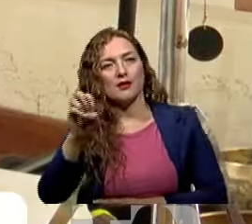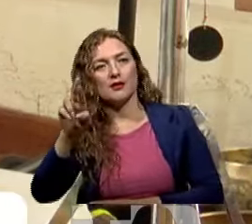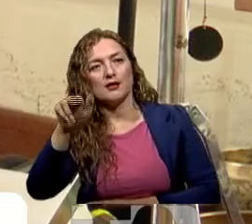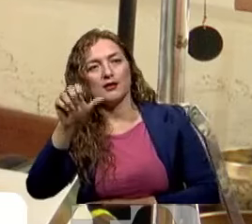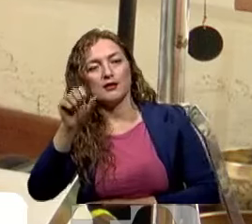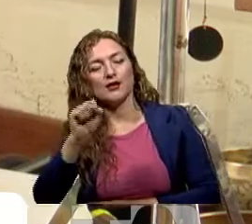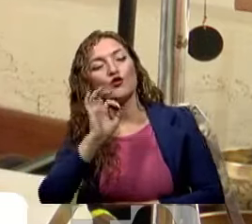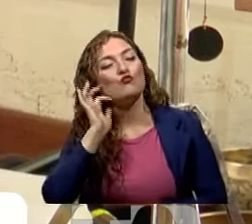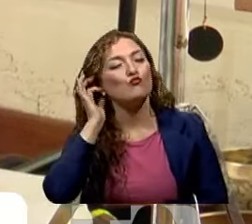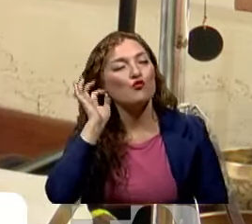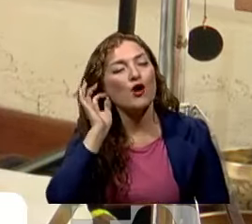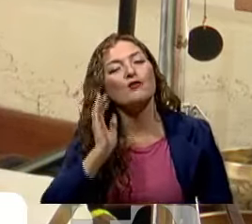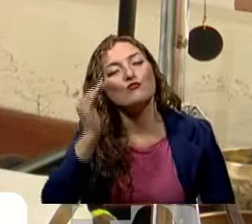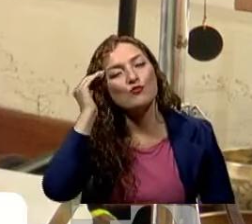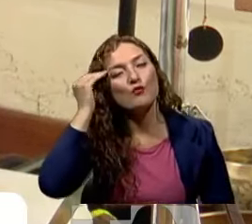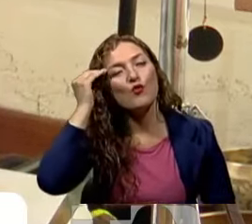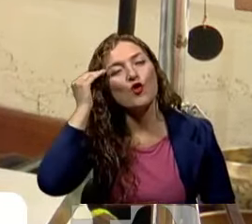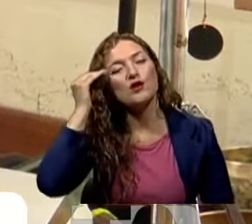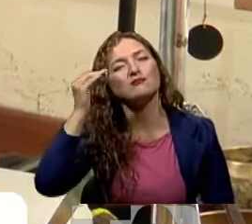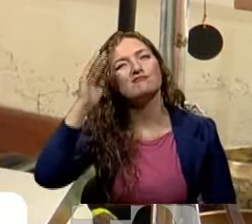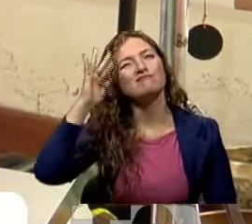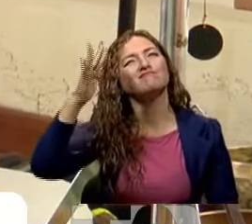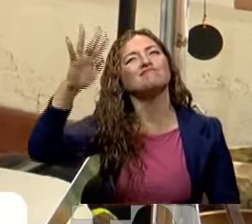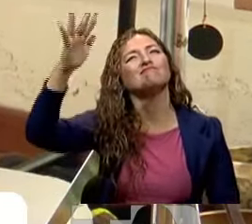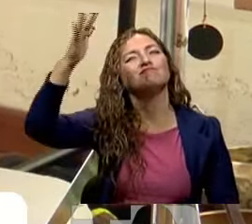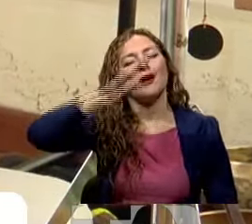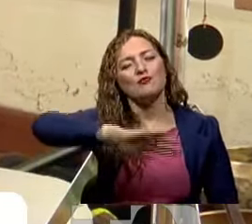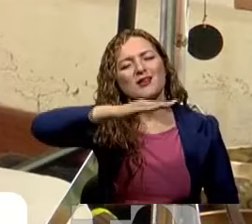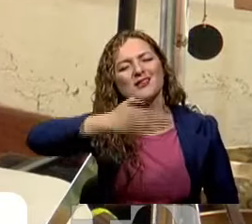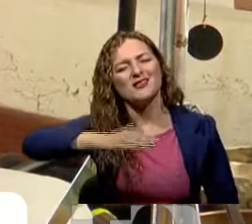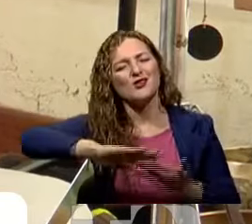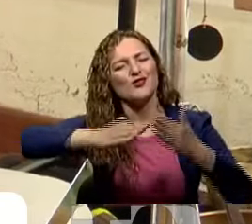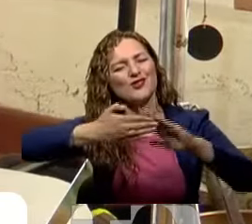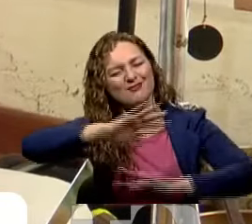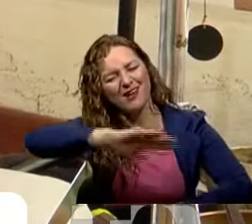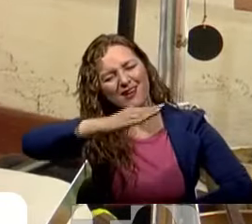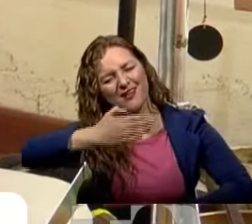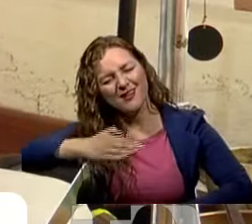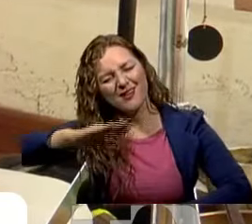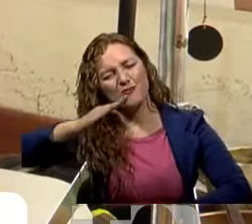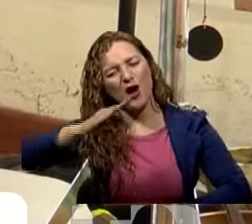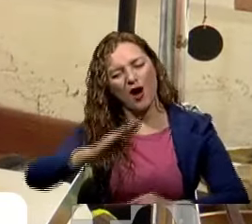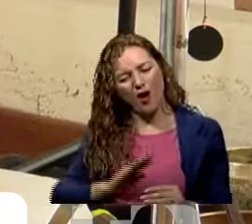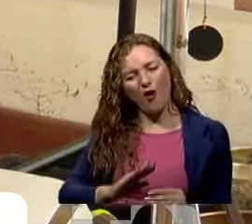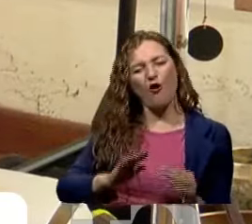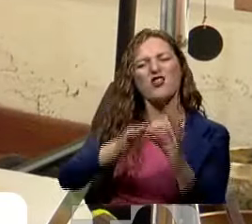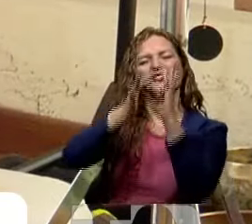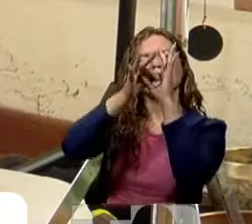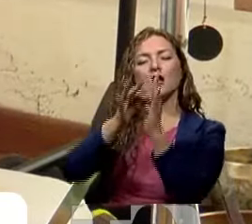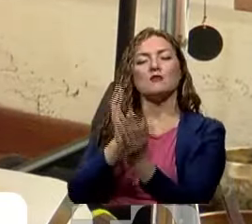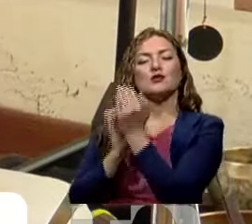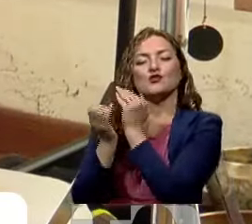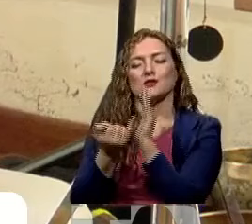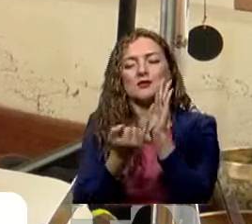Imayeras, mujeres de la memoria y el imaginario andino. Esas mujeres que nos conectan con nuestra historia, con nuestra identidad, con